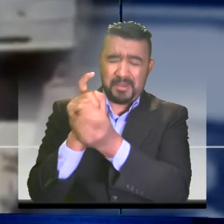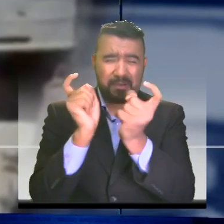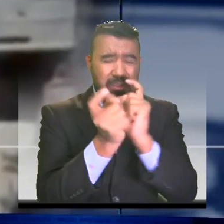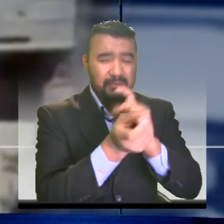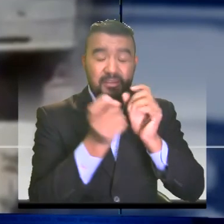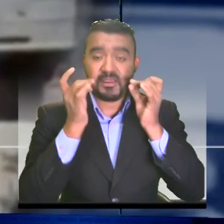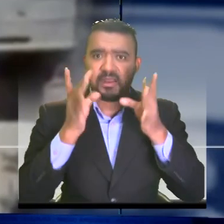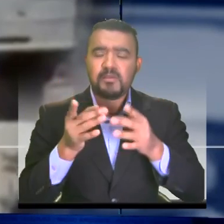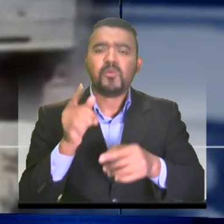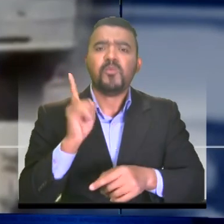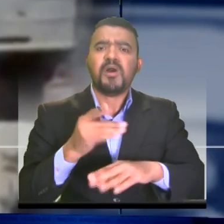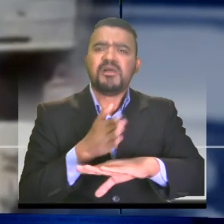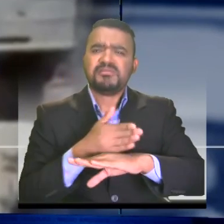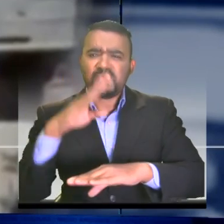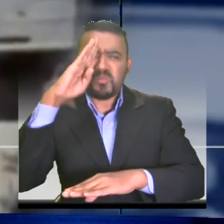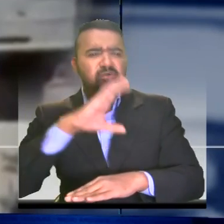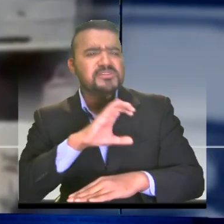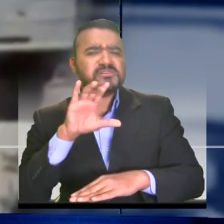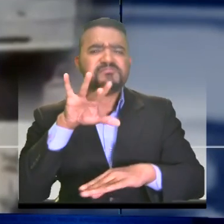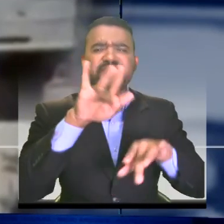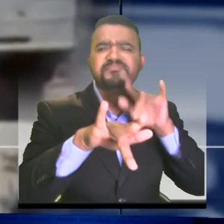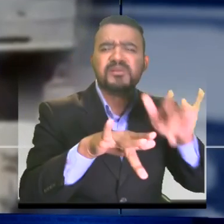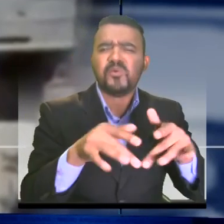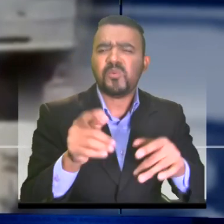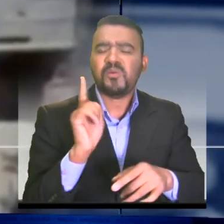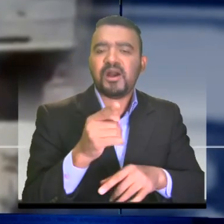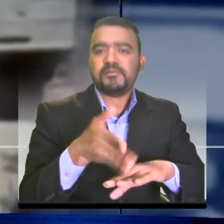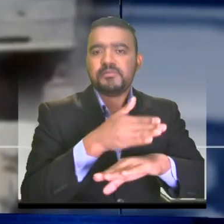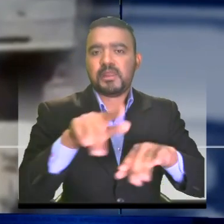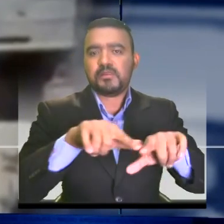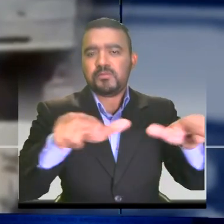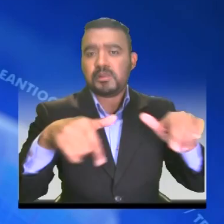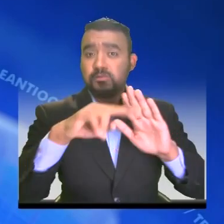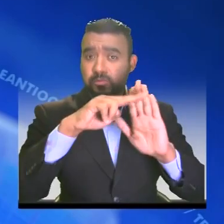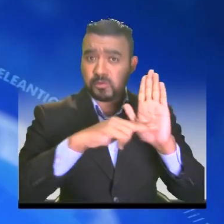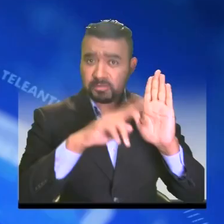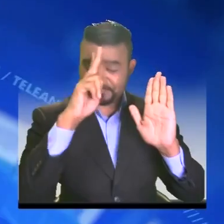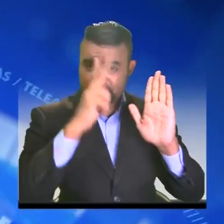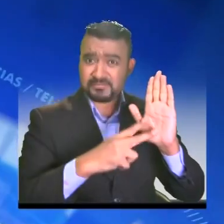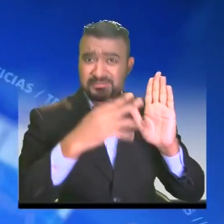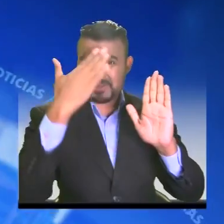estos querían hacer cumplir las normas de la emergencia sanitaria.